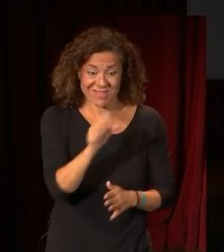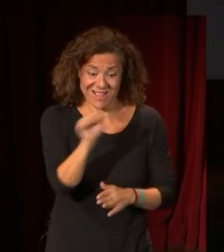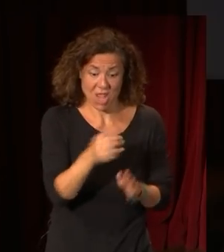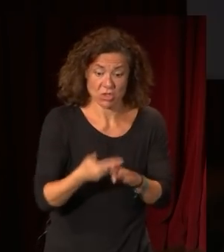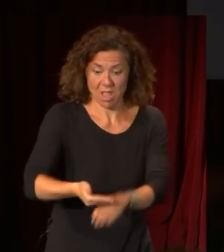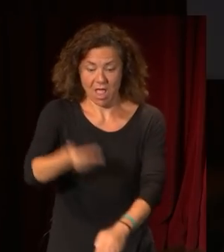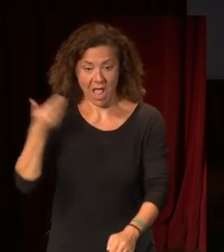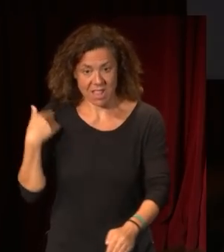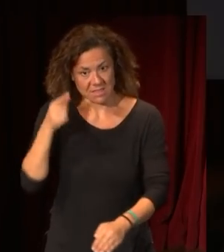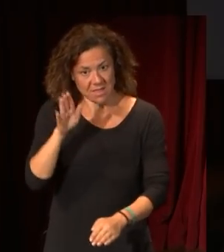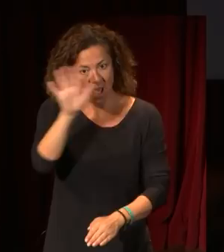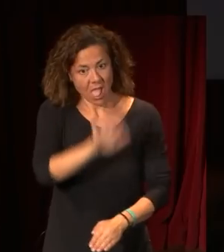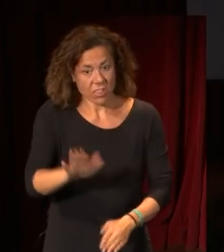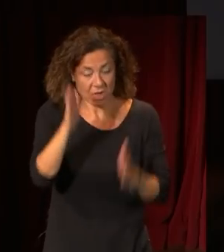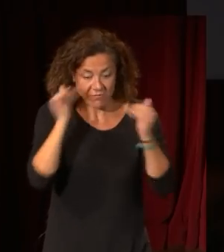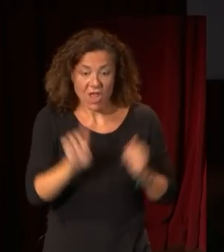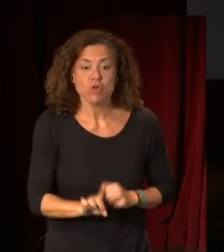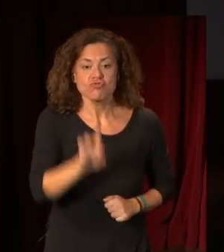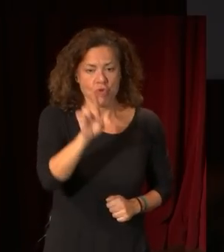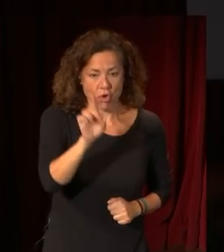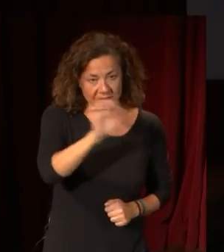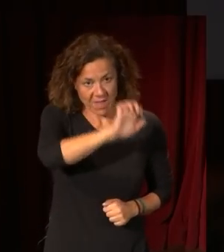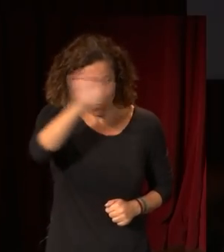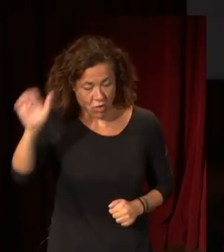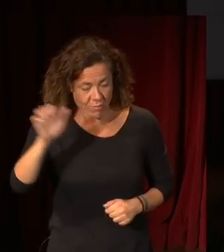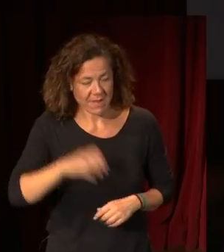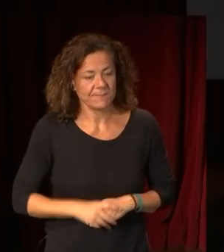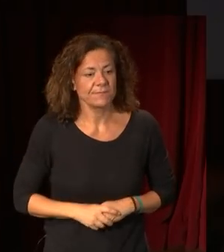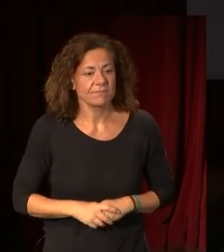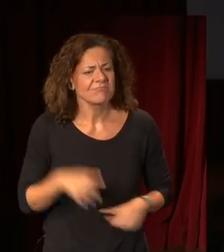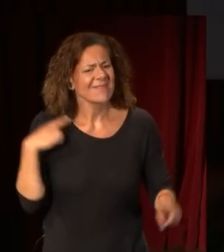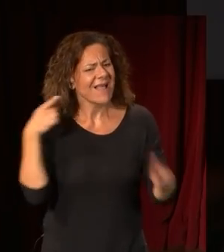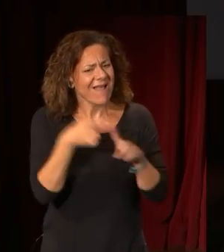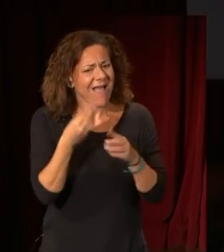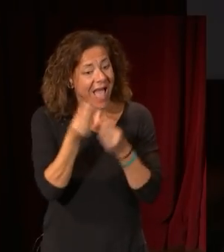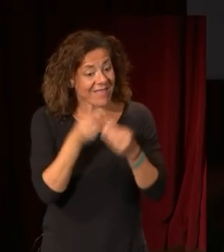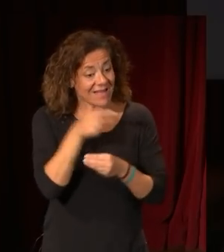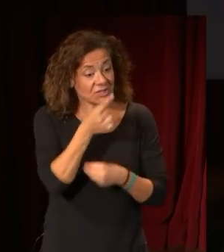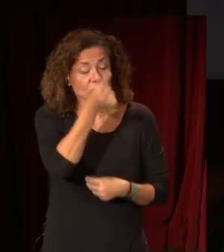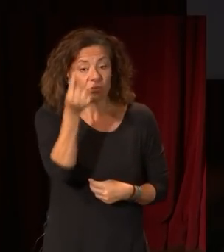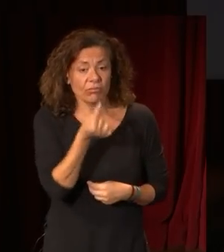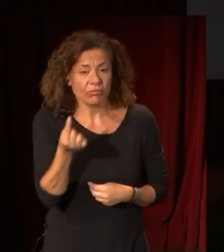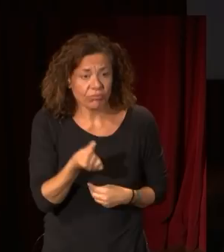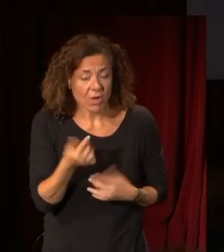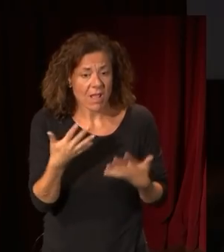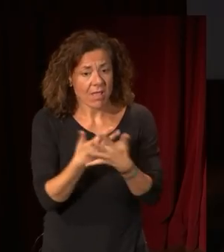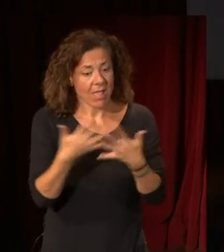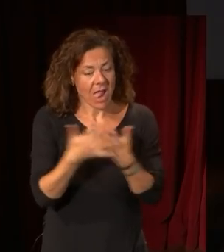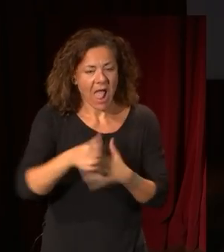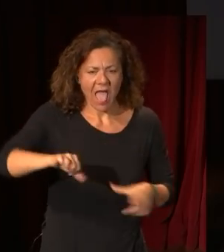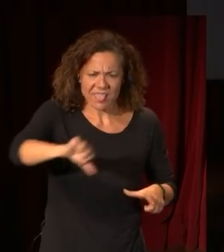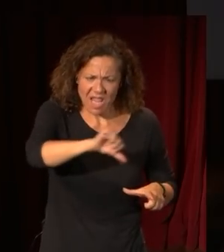en flandes en el norte de europa qué consistía en estas aplicaciones de el aceite de